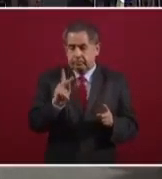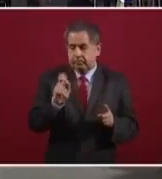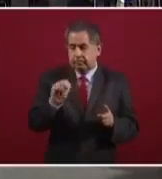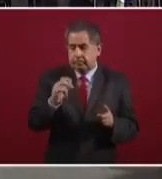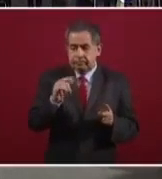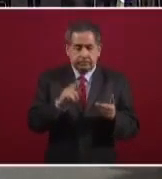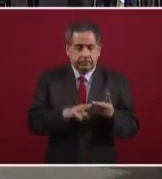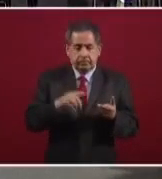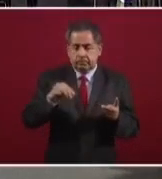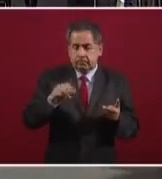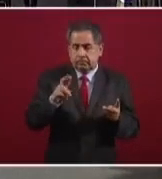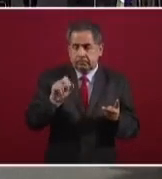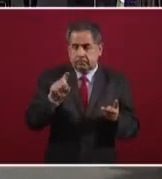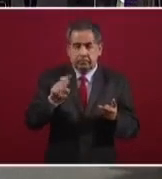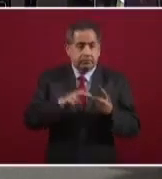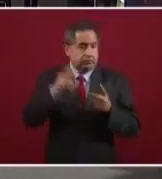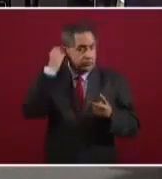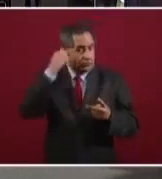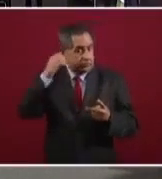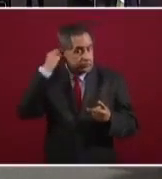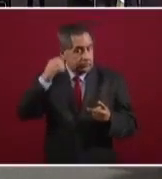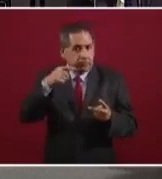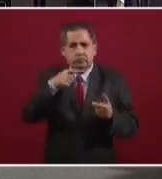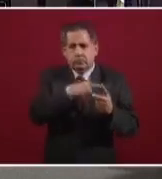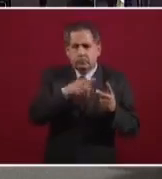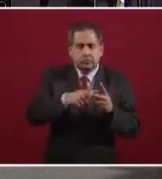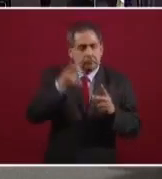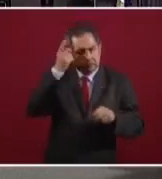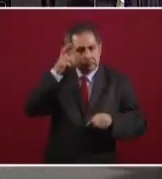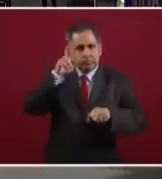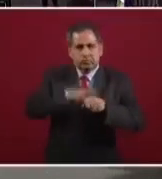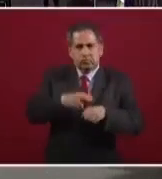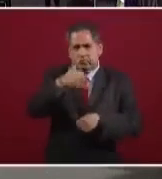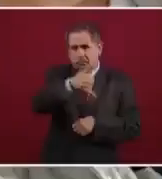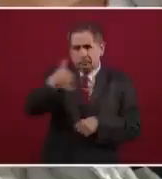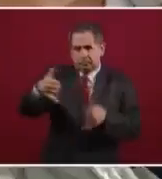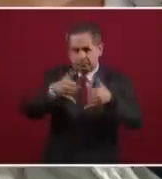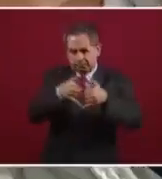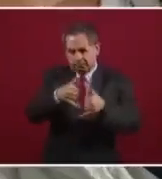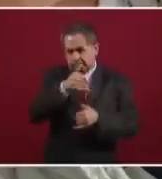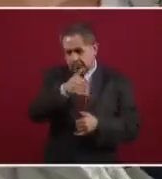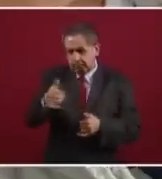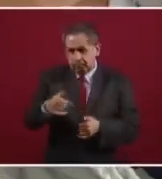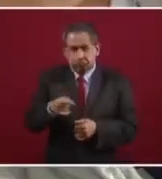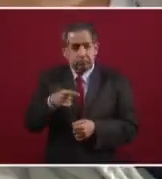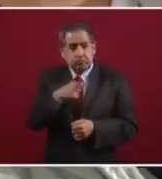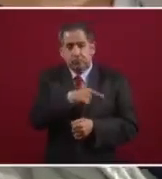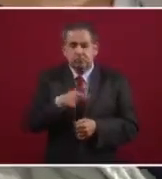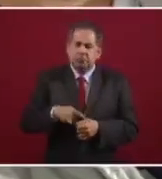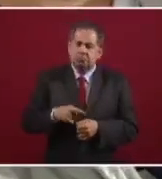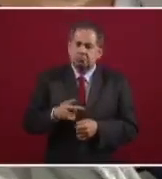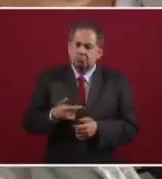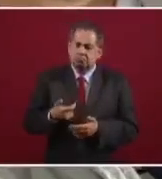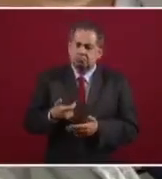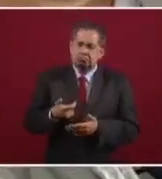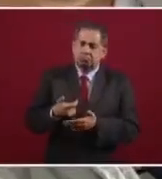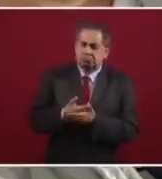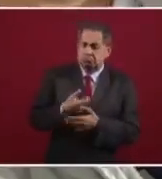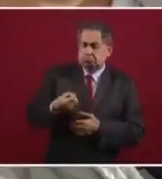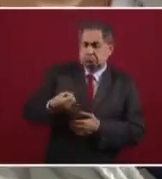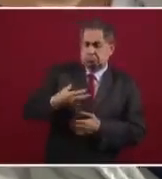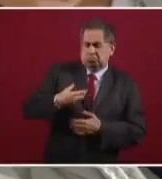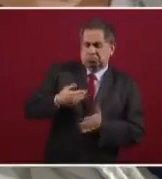Murat, el actual gobernador de Oaxaca, fungieron como directores del Infonavit. Se autoentregaron